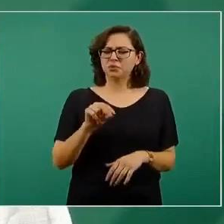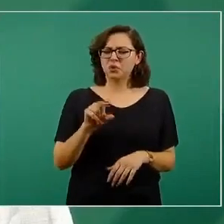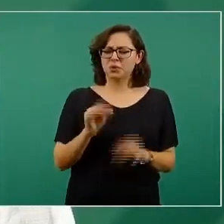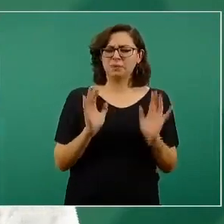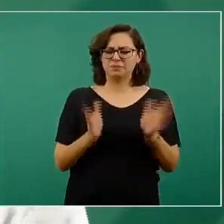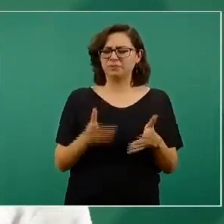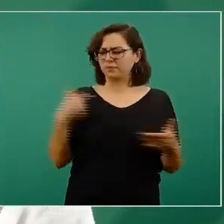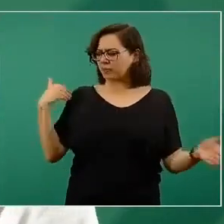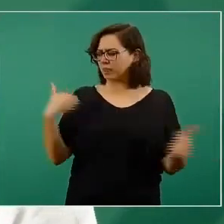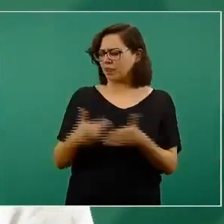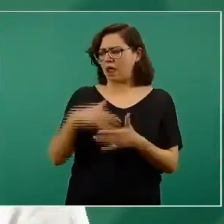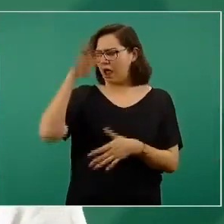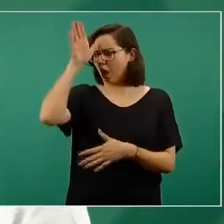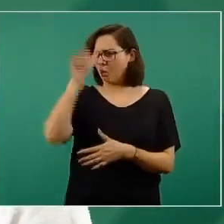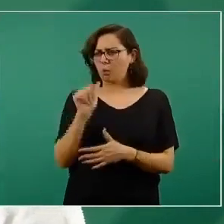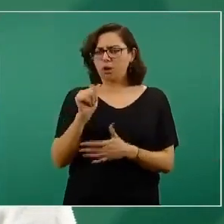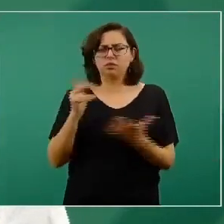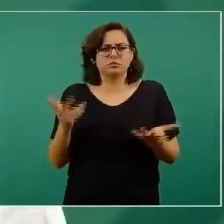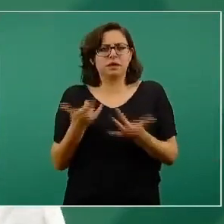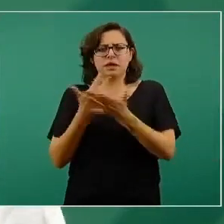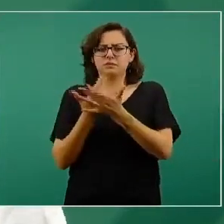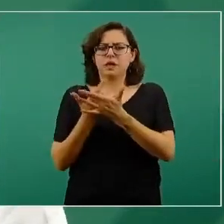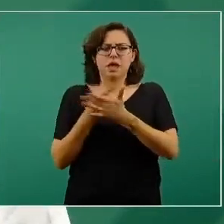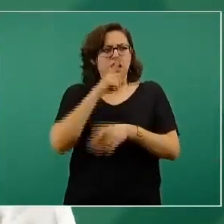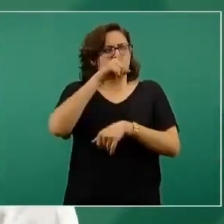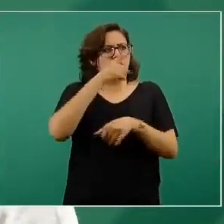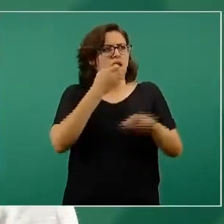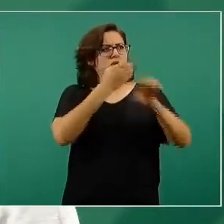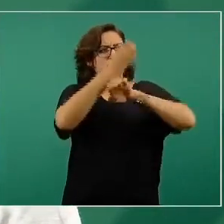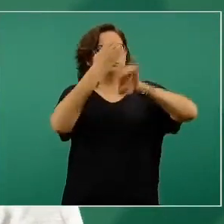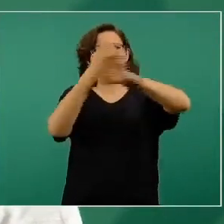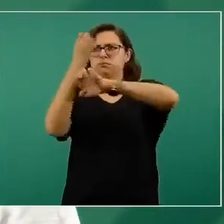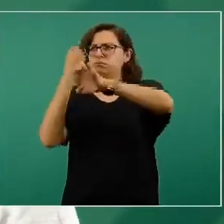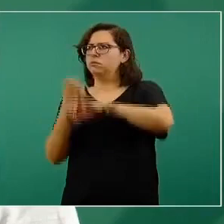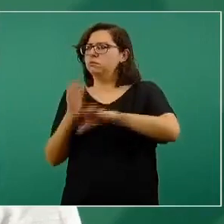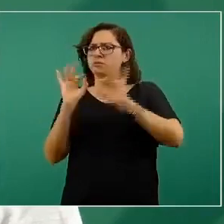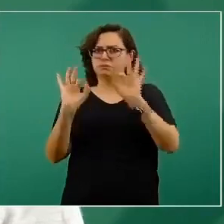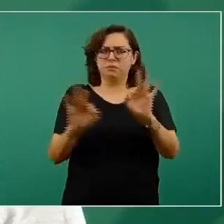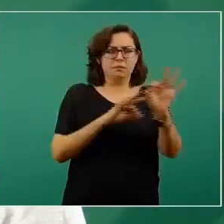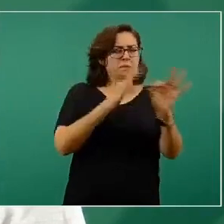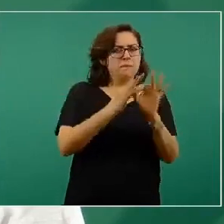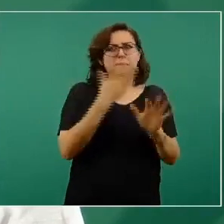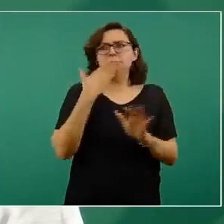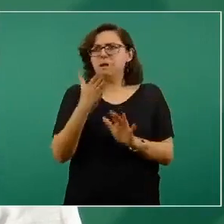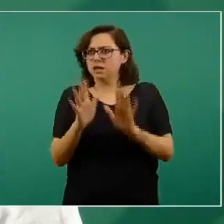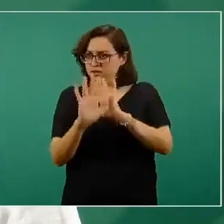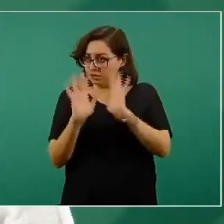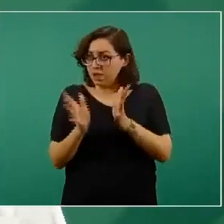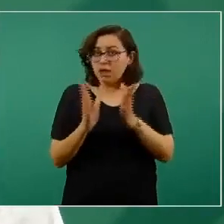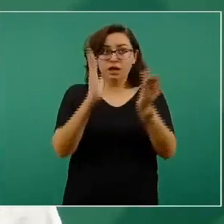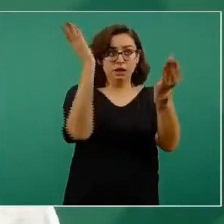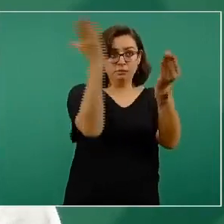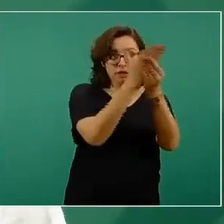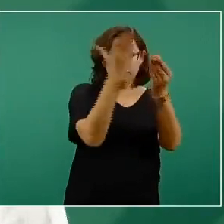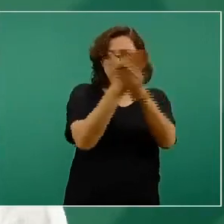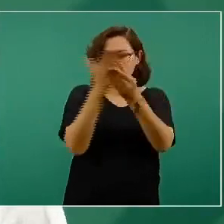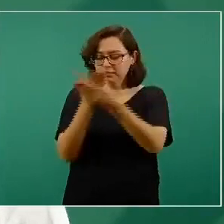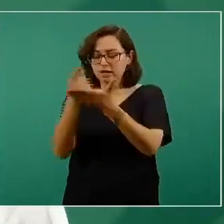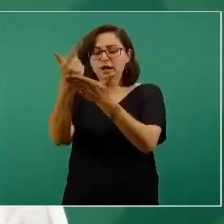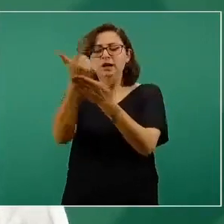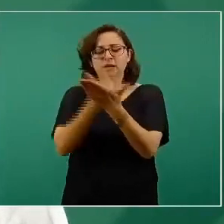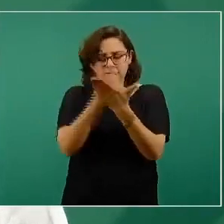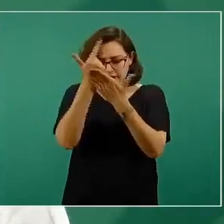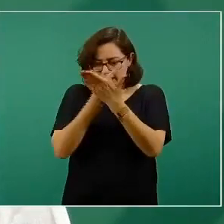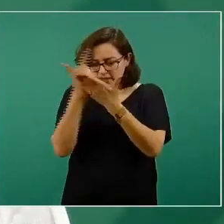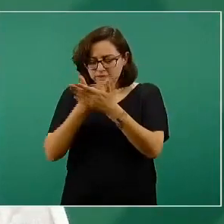de Salud, y en cuanto se cumpla por parte de las entidades federativas, entonces tendremos claridad en términos de números sobre cuántas y quiénes